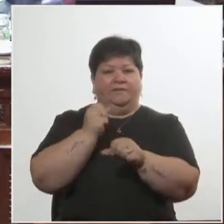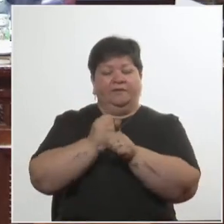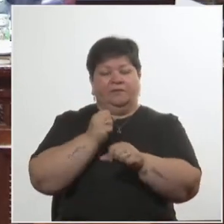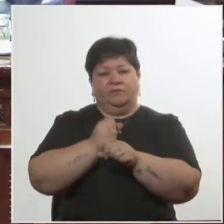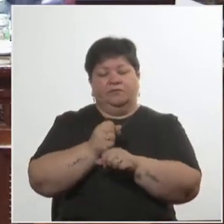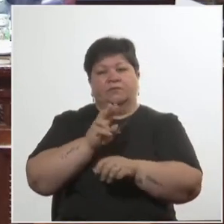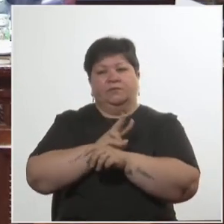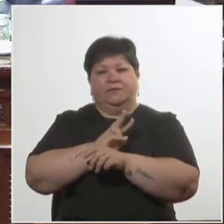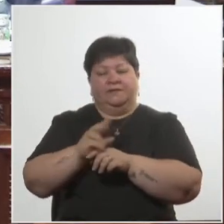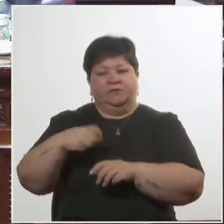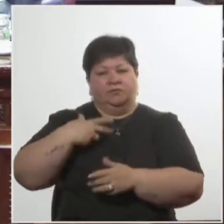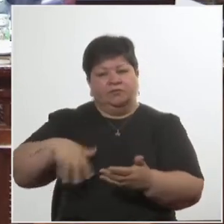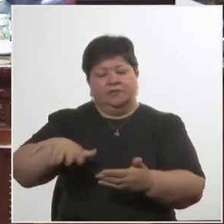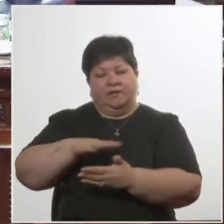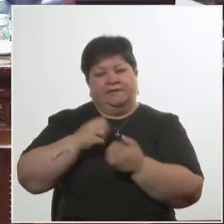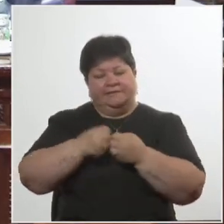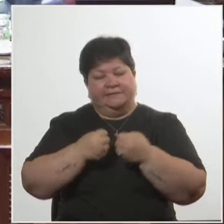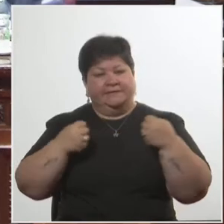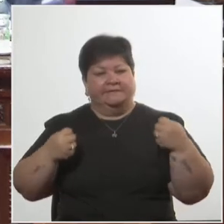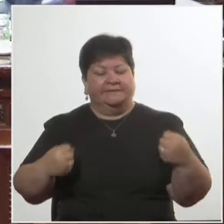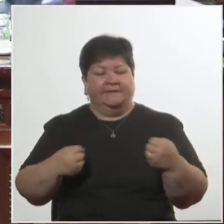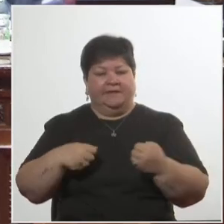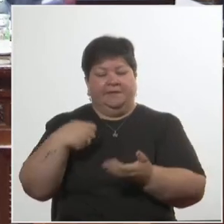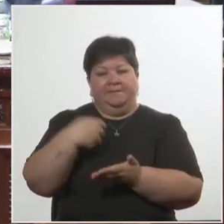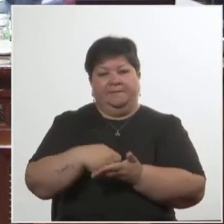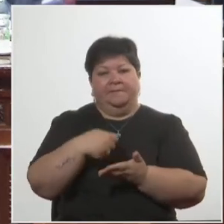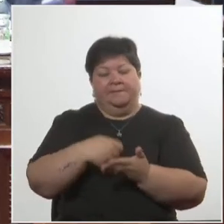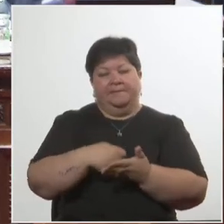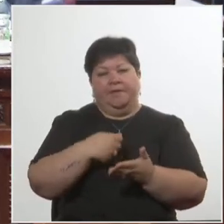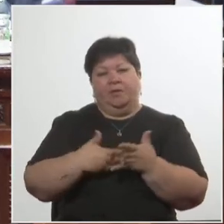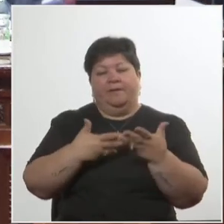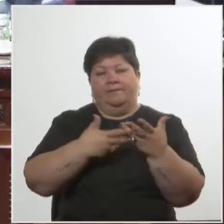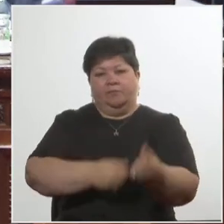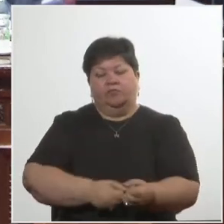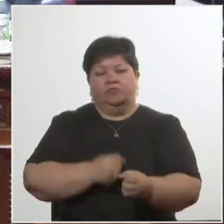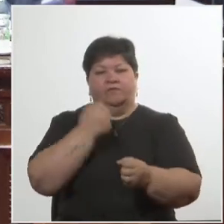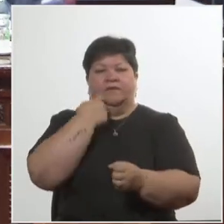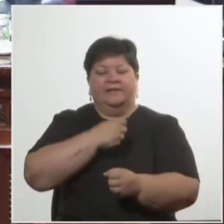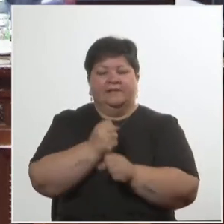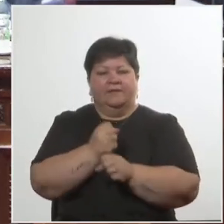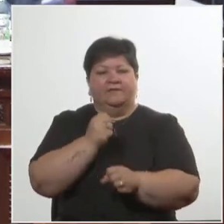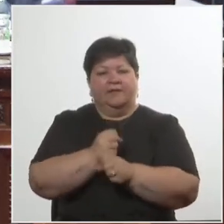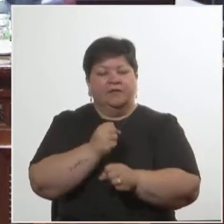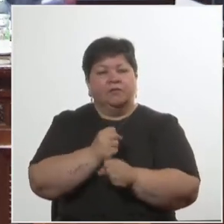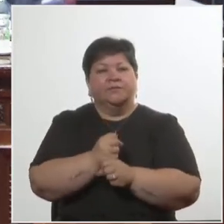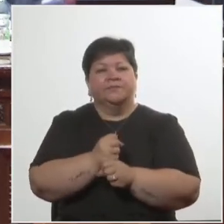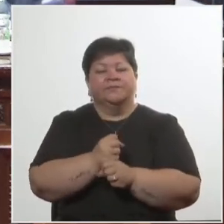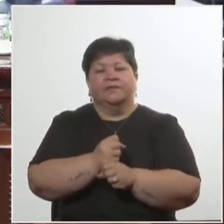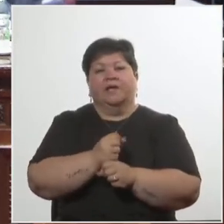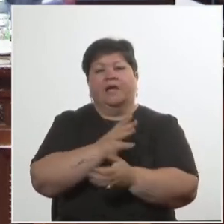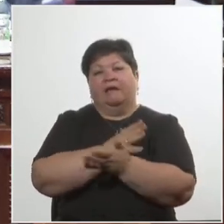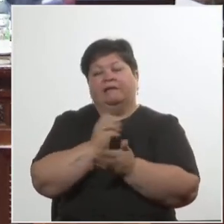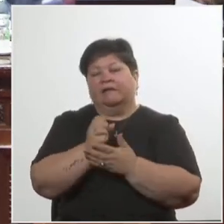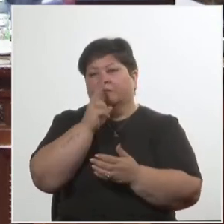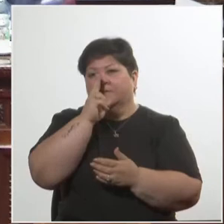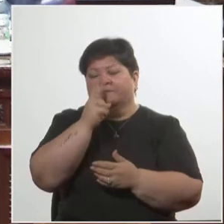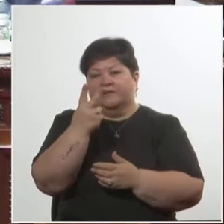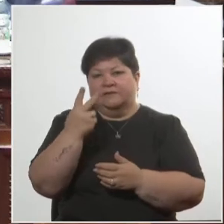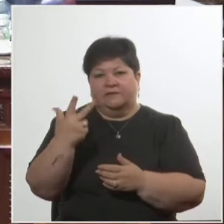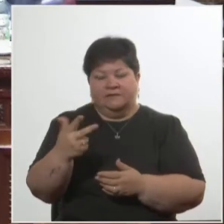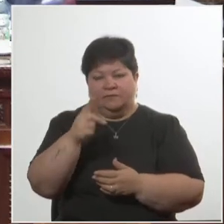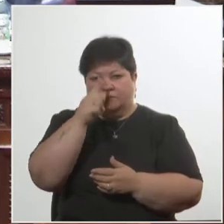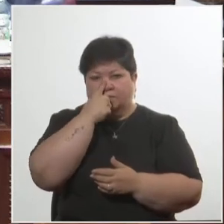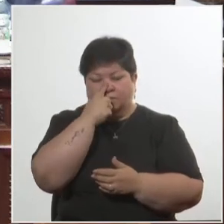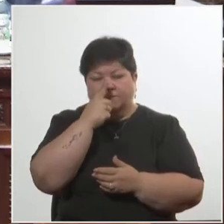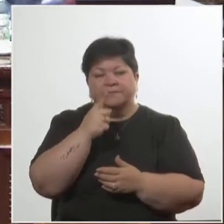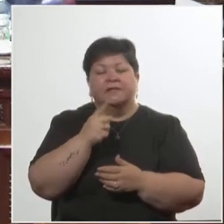a extender el subsidio por desempleo hasta el 30 de abril de 2023 por suspensión total de los trabajadores dependientes de las